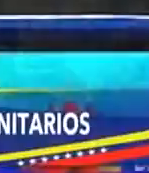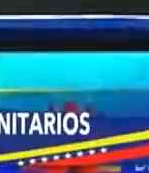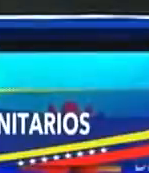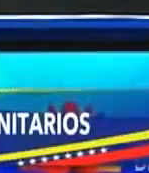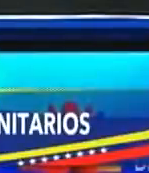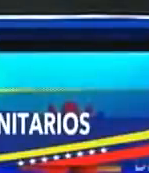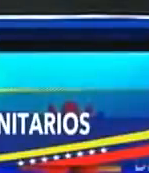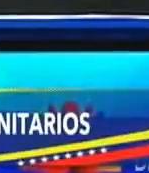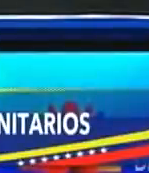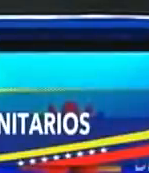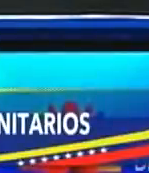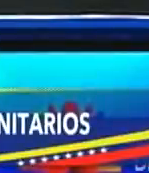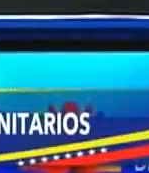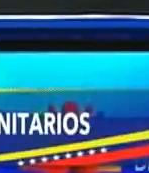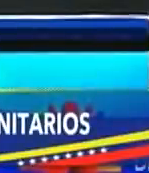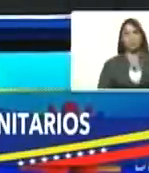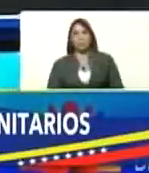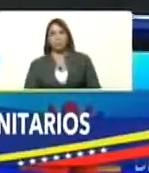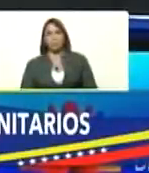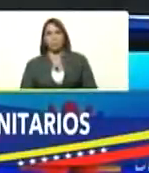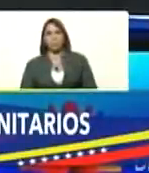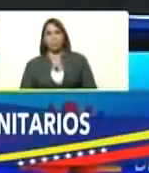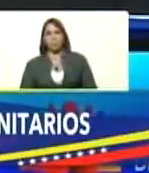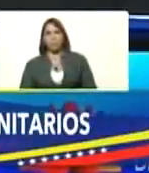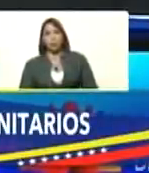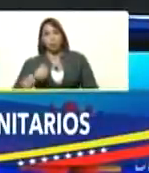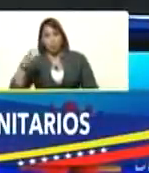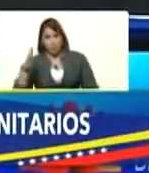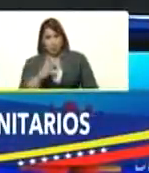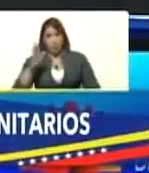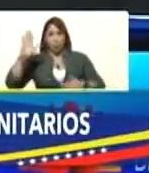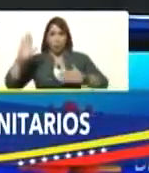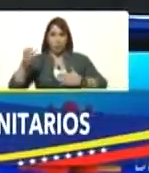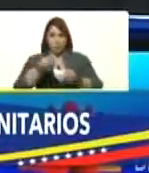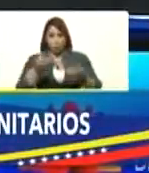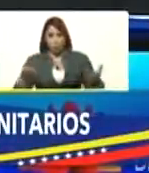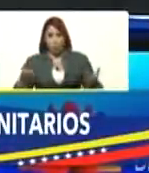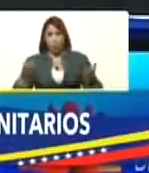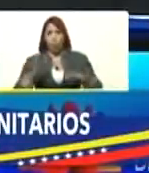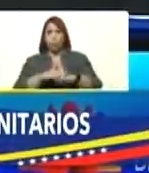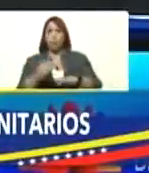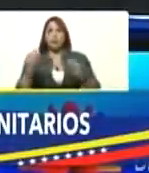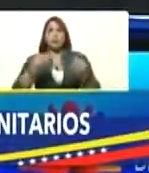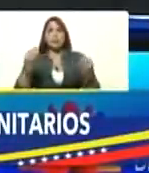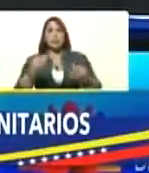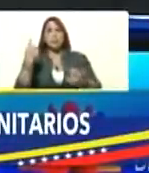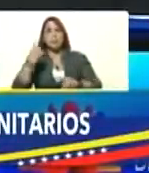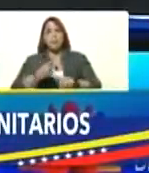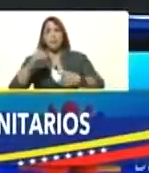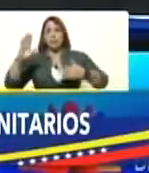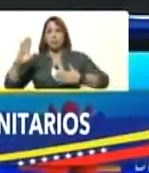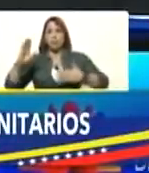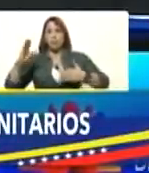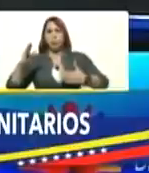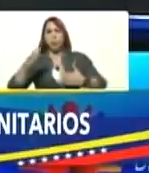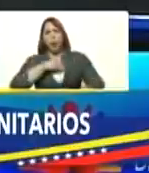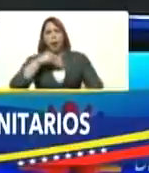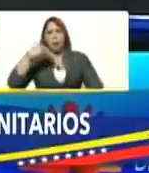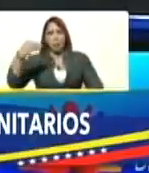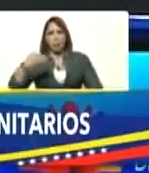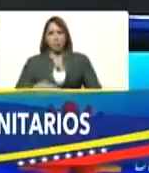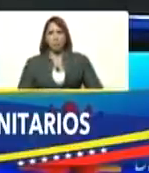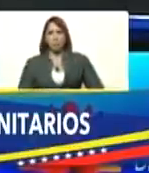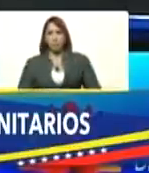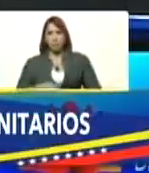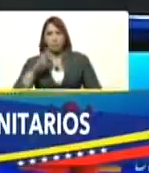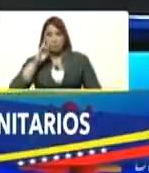Yo vine a juramentarlos a ustedes, ya los vamos a juramentar. Porque siempre hay que juramentarse con el alma, así,